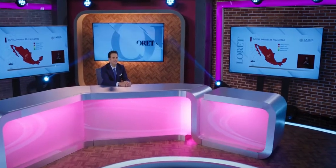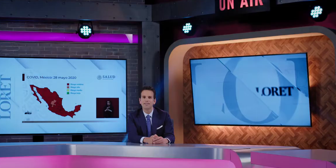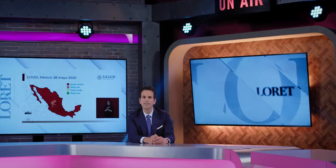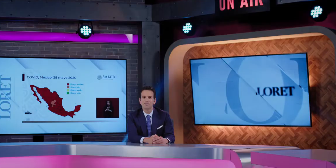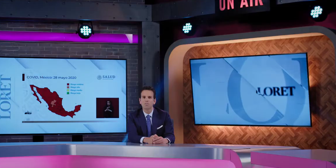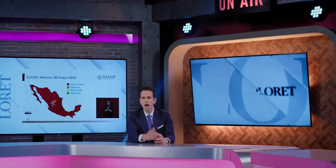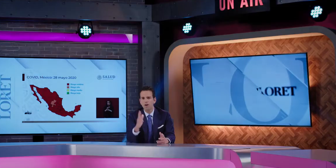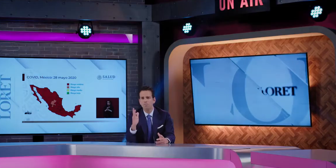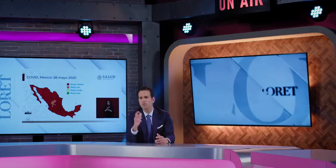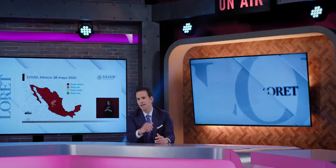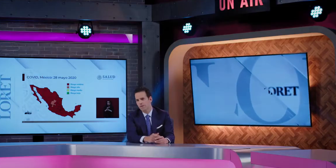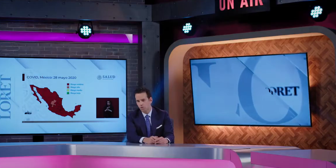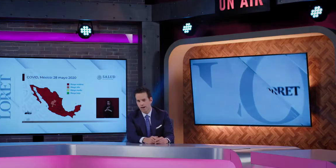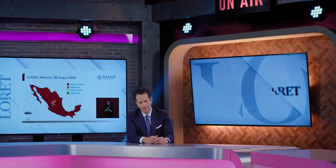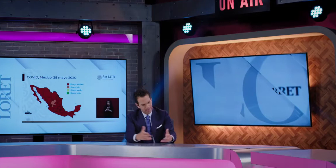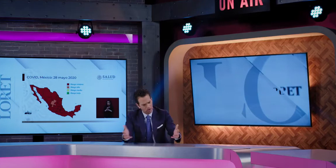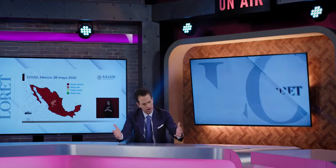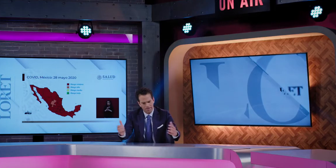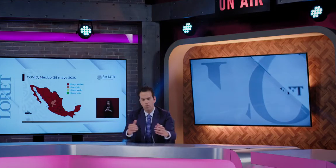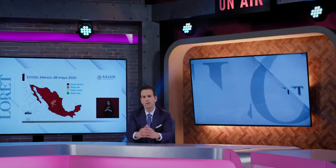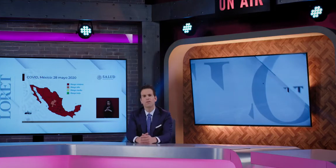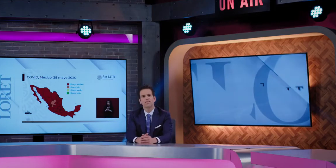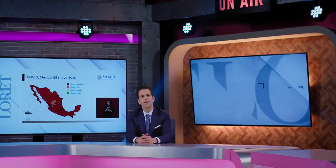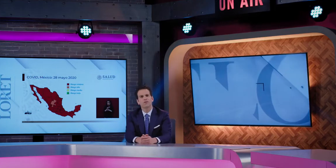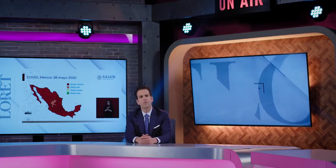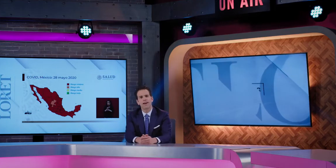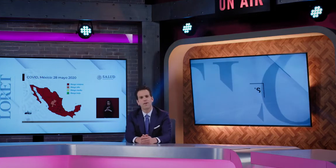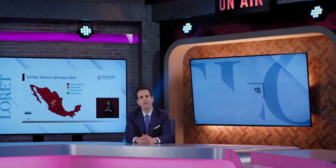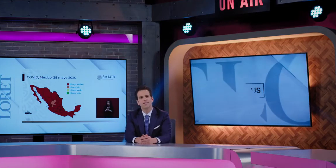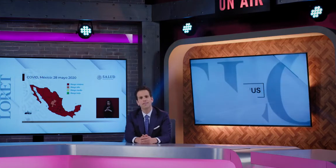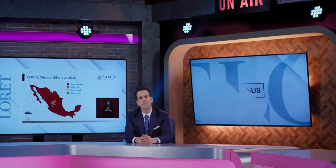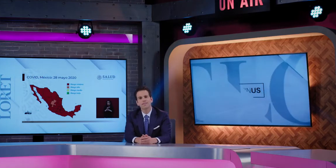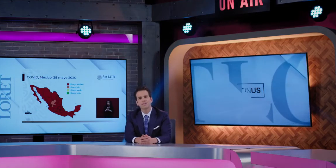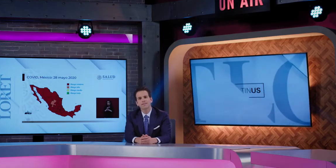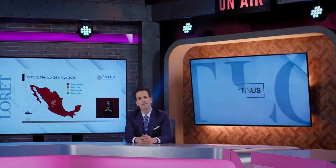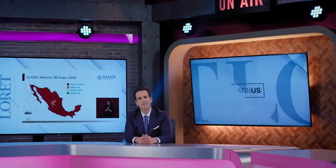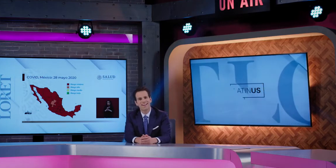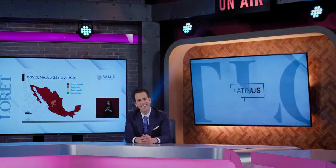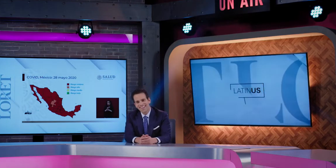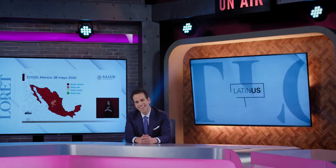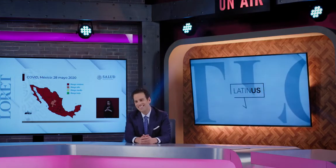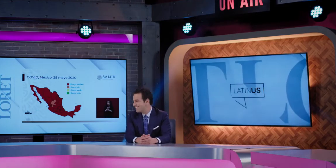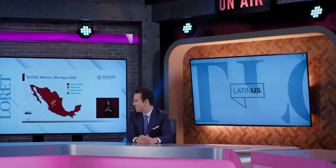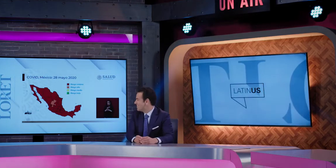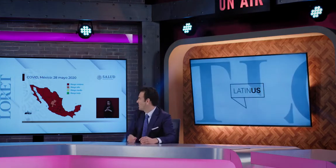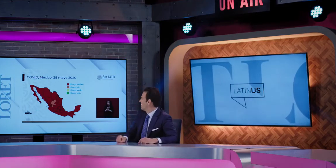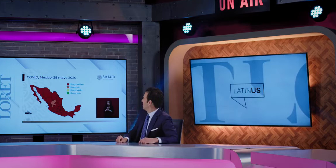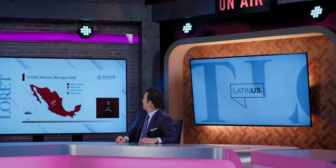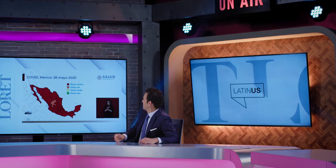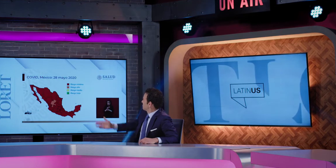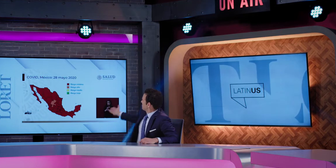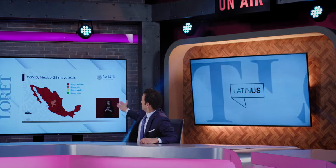dice, bueno, pues la reapertura queda ya ahora bajo responsabilidad de los gobernadores. O sea, casi